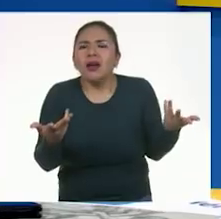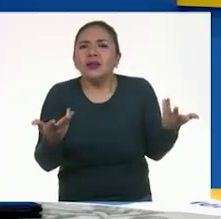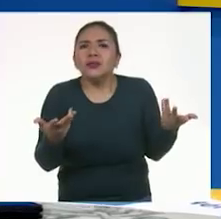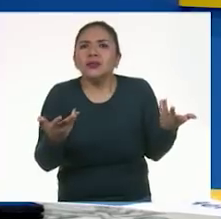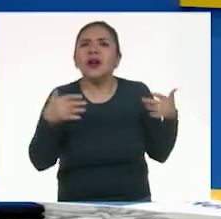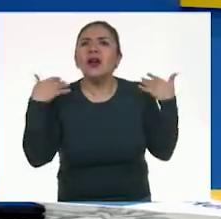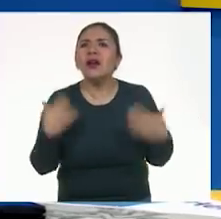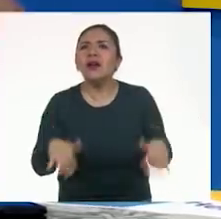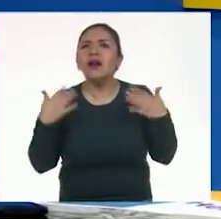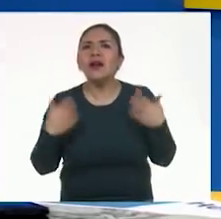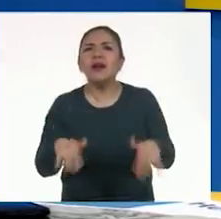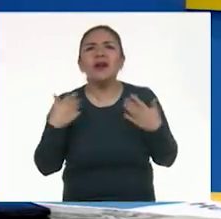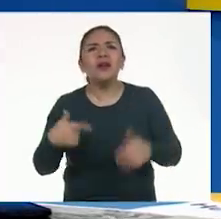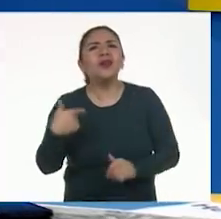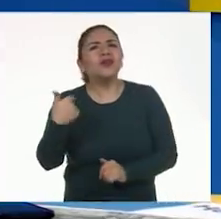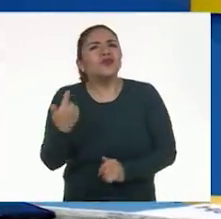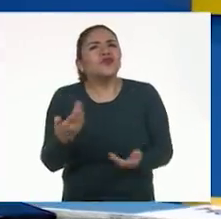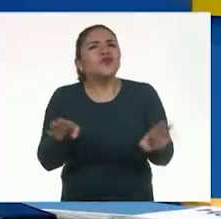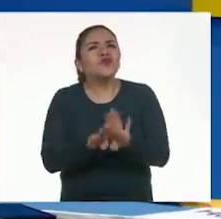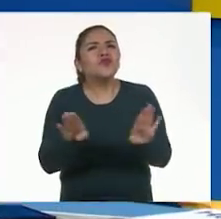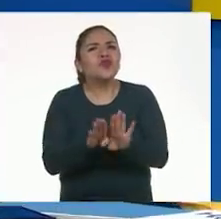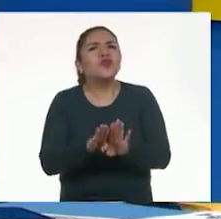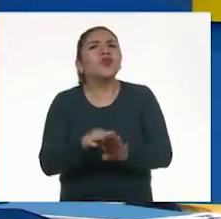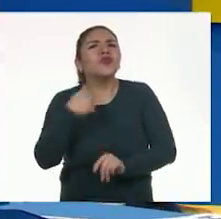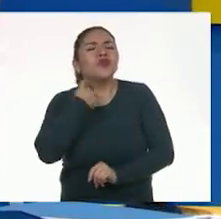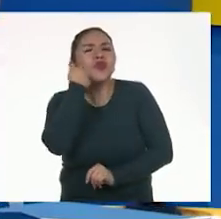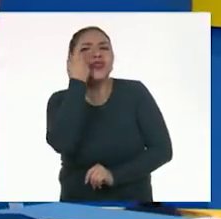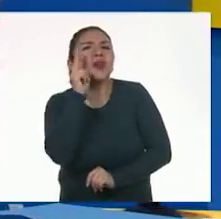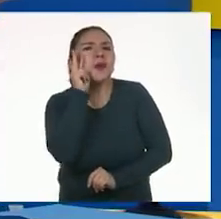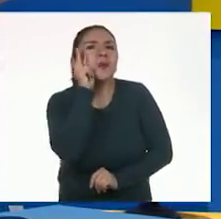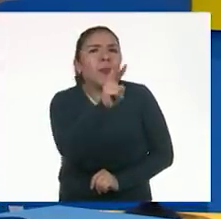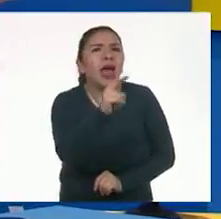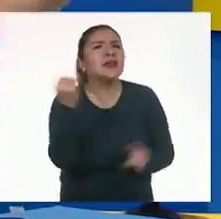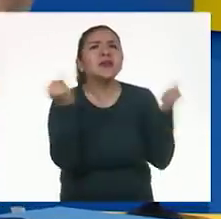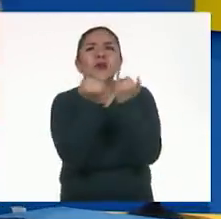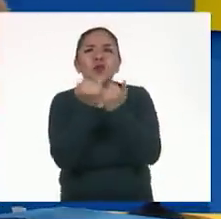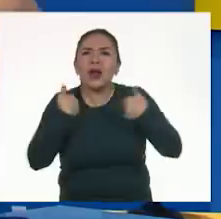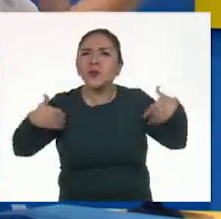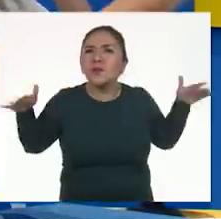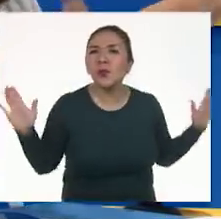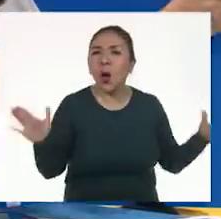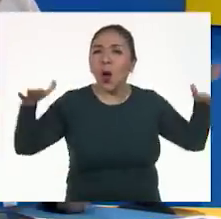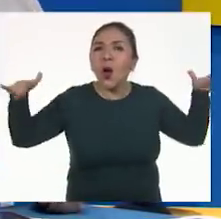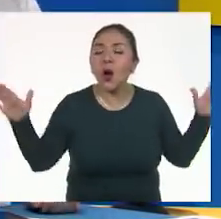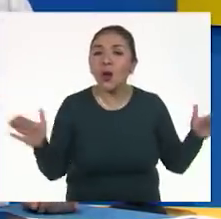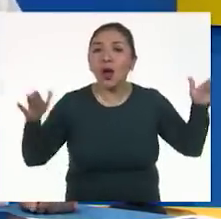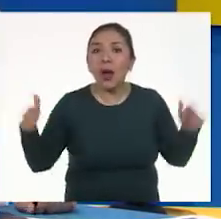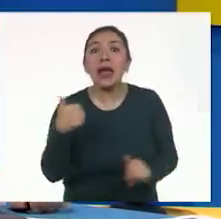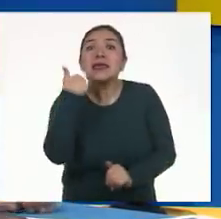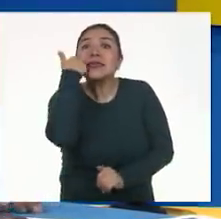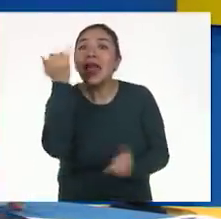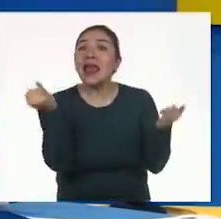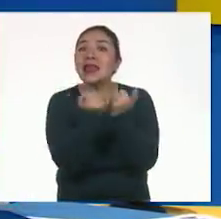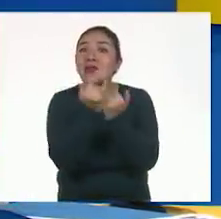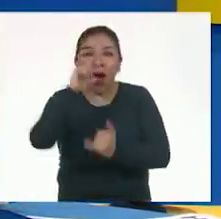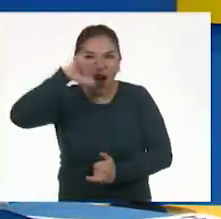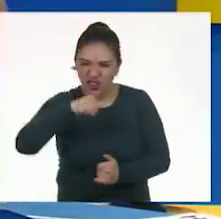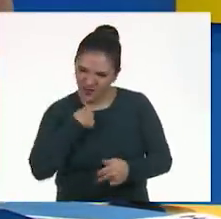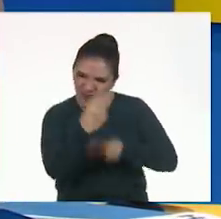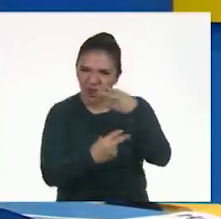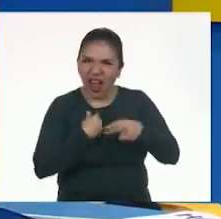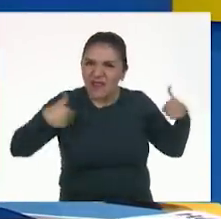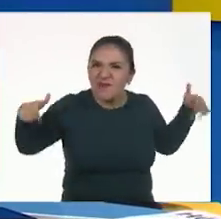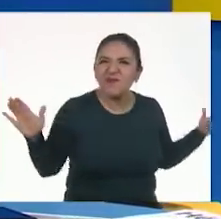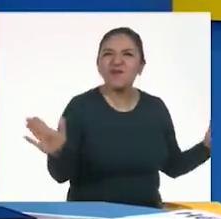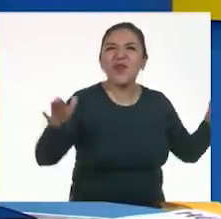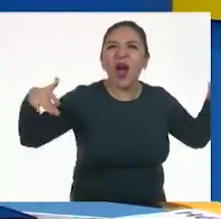¡Cuál envidio! ¡Cuánto anhelo el viento también cruzar! Quiso en el acto volar y